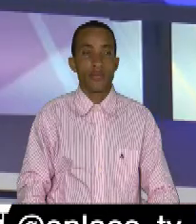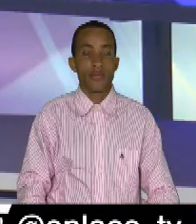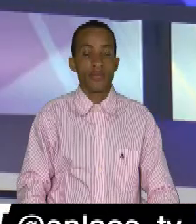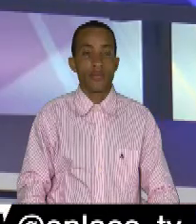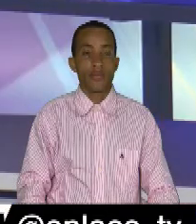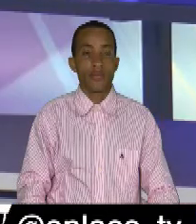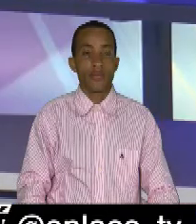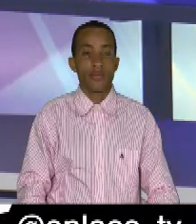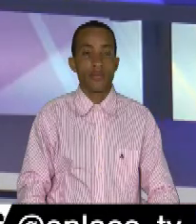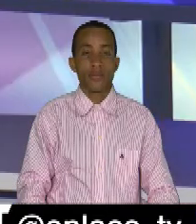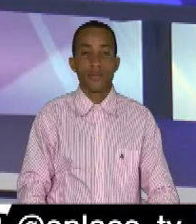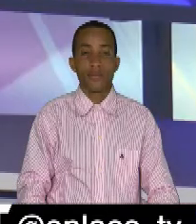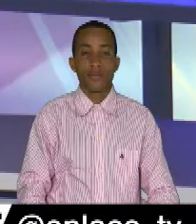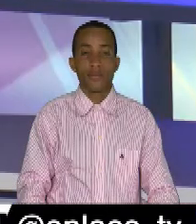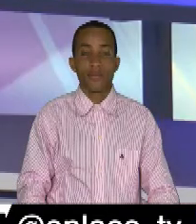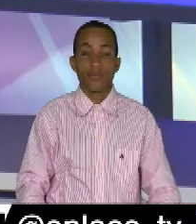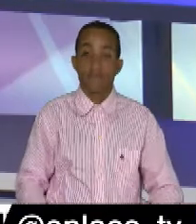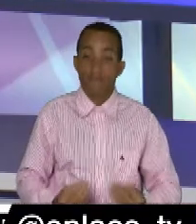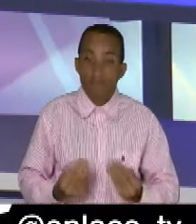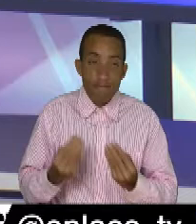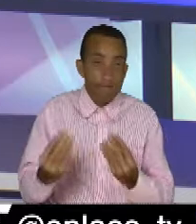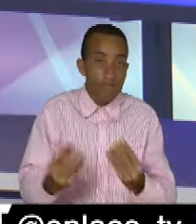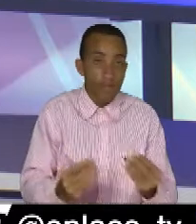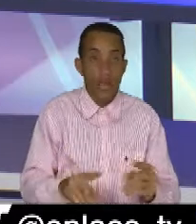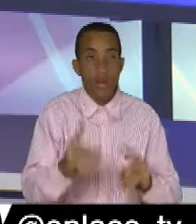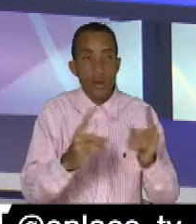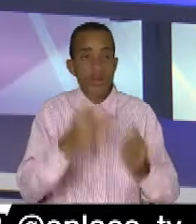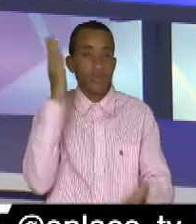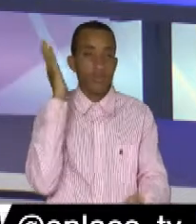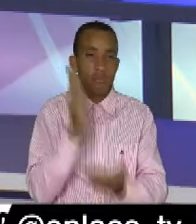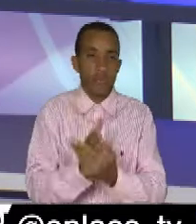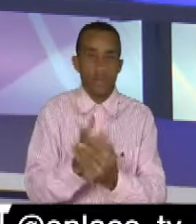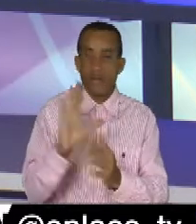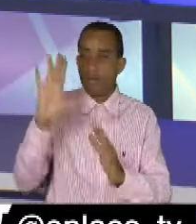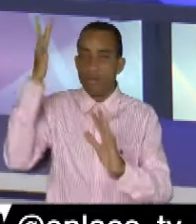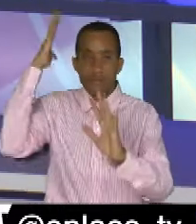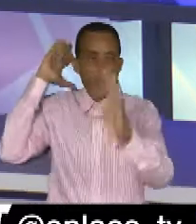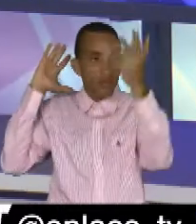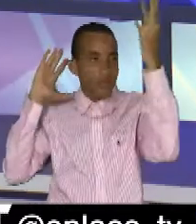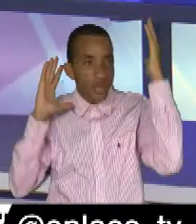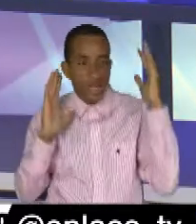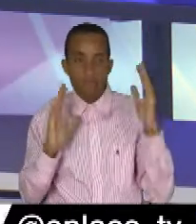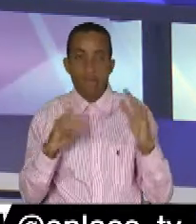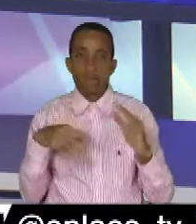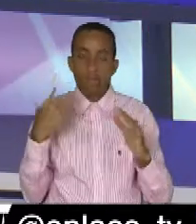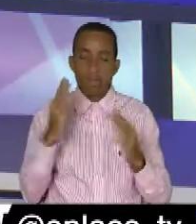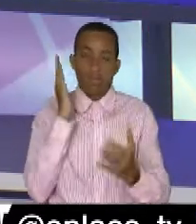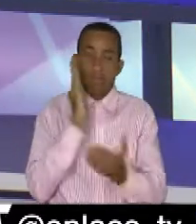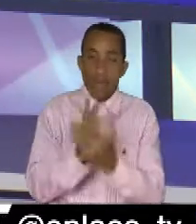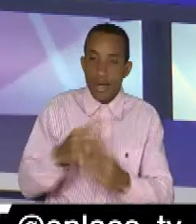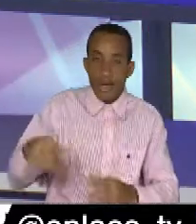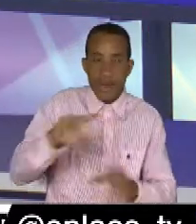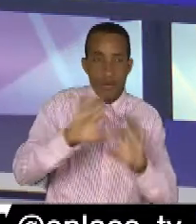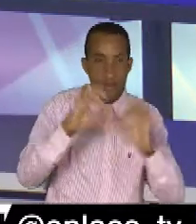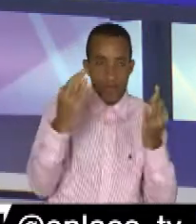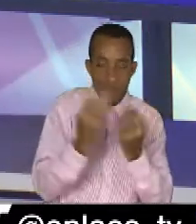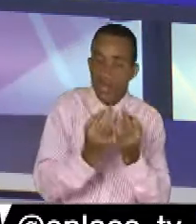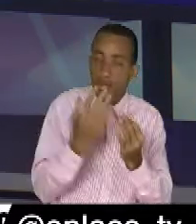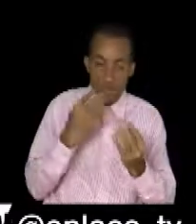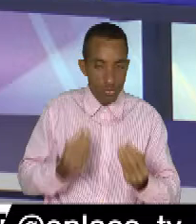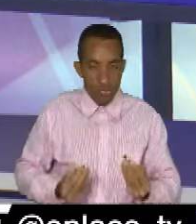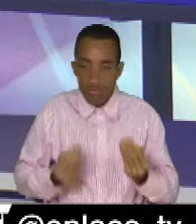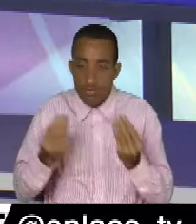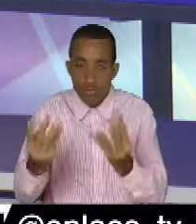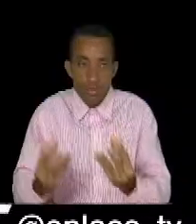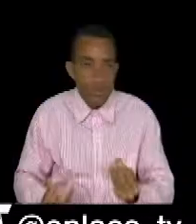Continúa la entrega de ayudas humanitarias a damnificados de la zona rural de Barranca Bermeja. La próxima semana seguirá el cronograma para el suministro